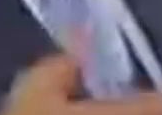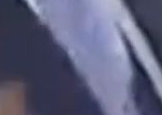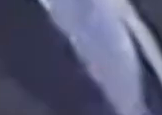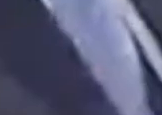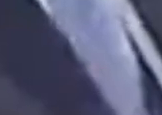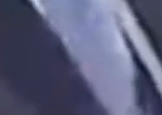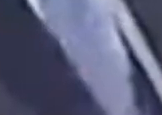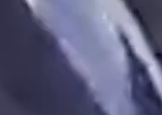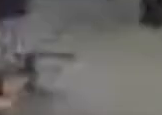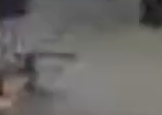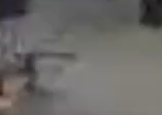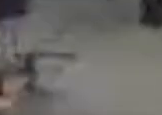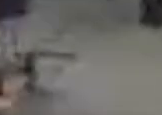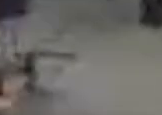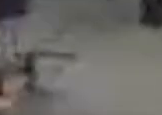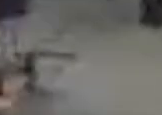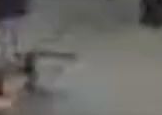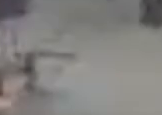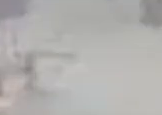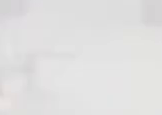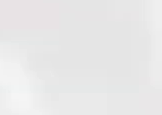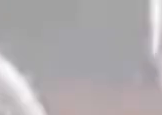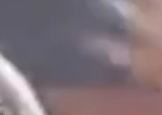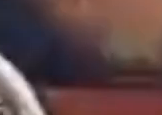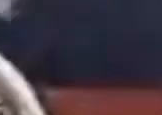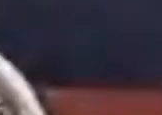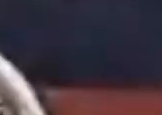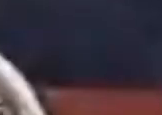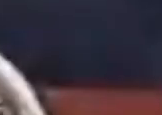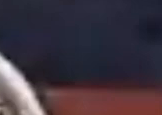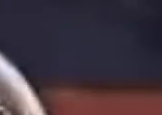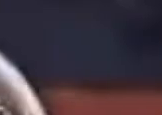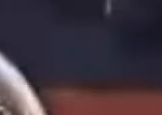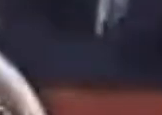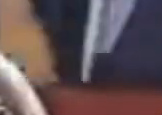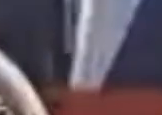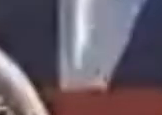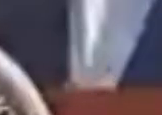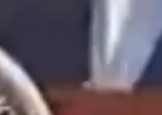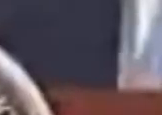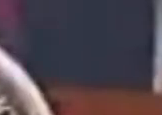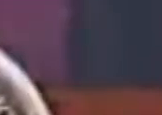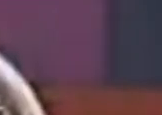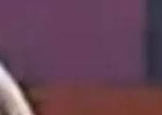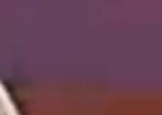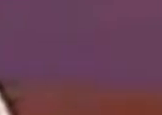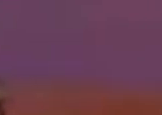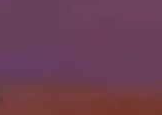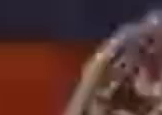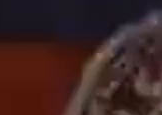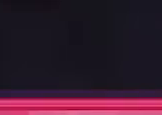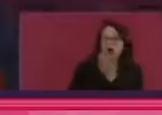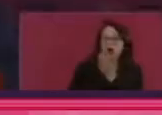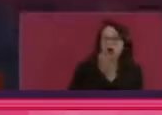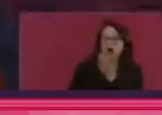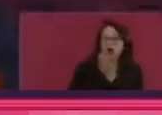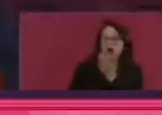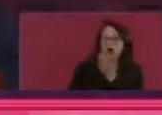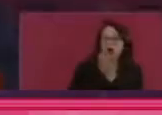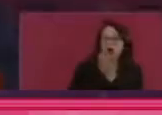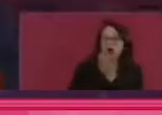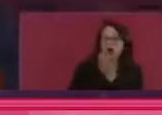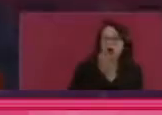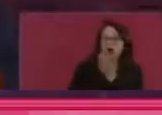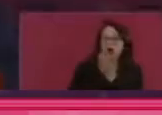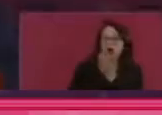sexenios, ya con el de nosotros 4, ¿no? ¿Qué hace el Consejo de la Judicatura?